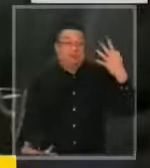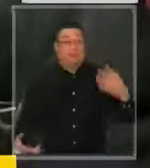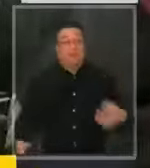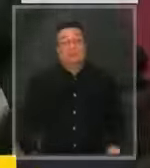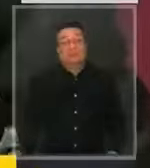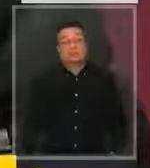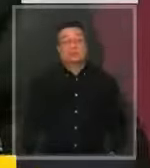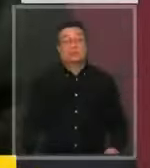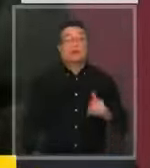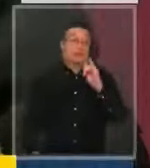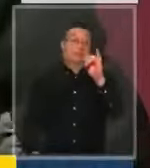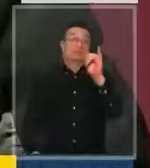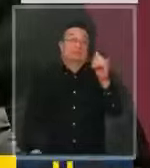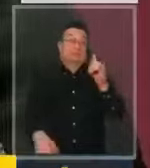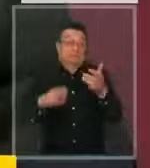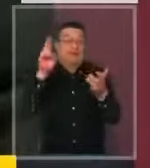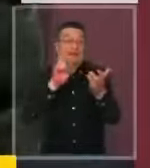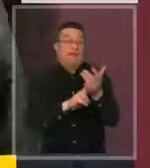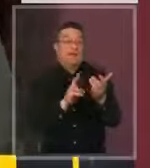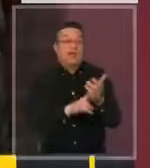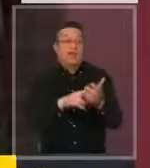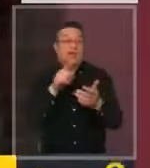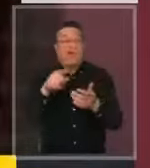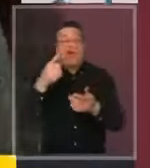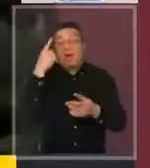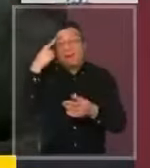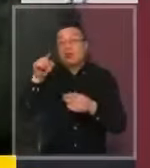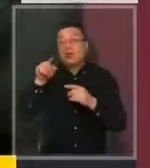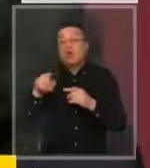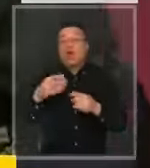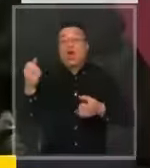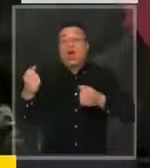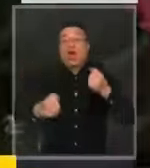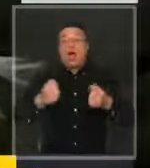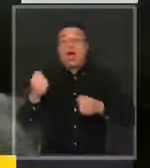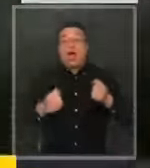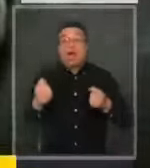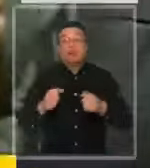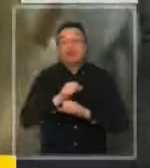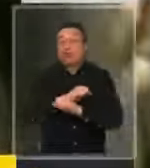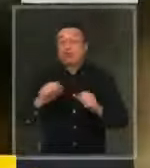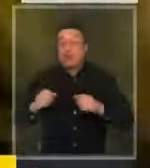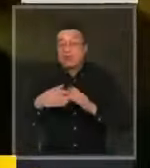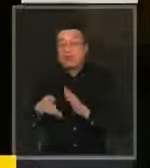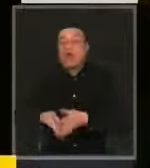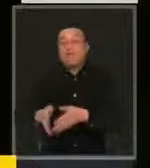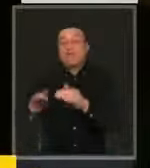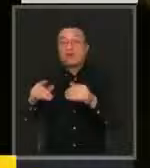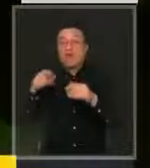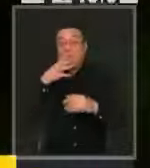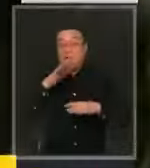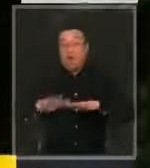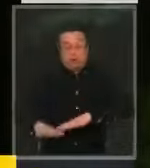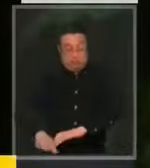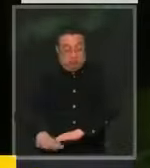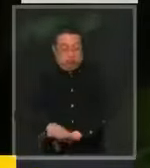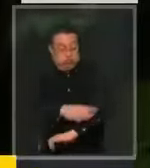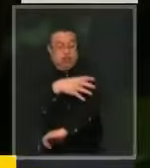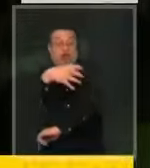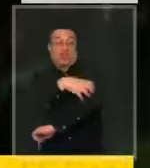Sí, no, sí, realmente complejo. El problema es que ni siquiera los vehículos pueden pasar por afuera porque tú veías que nos llega más arriba de la rodilla el agua. Sí.